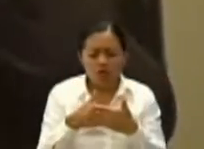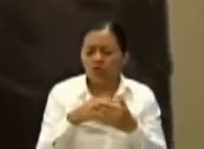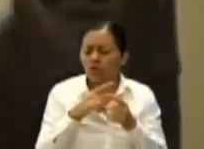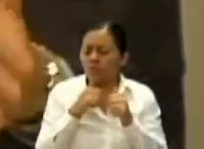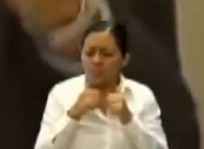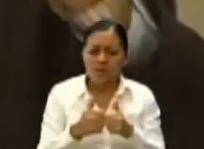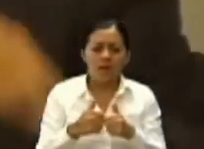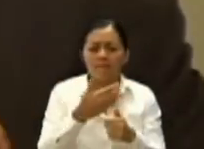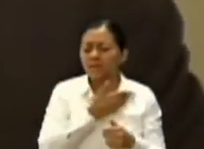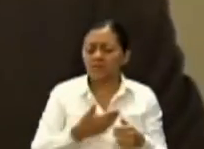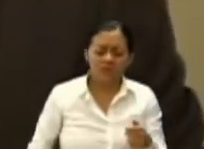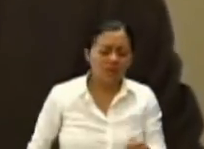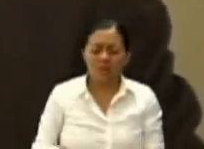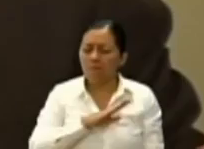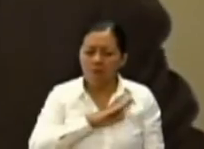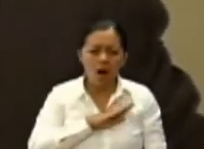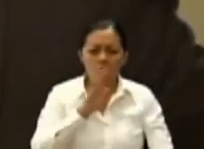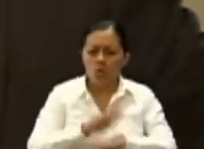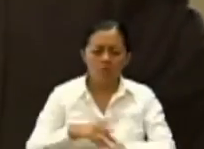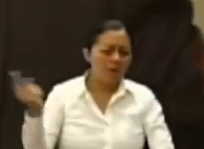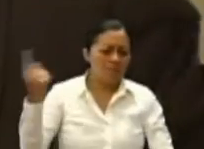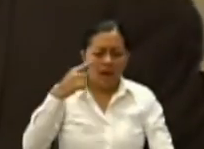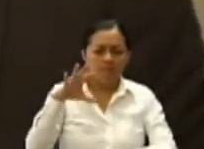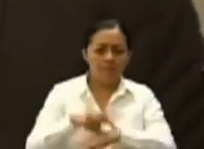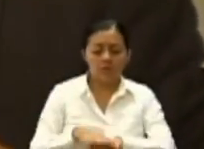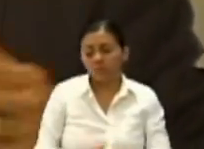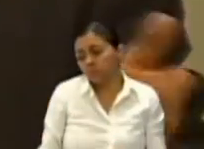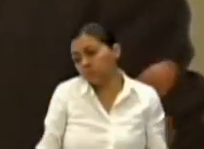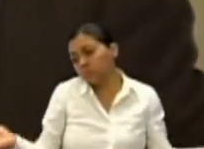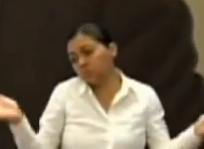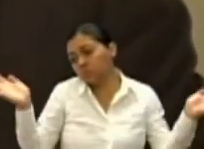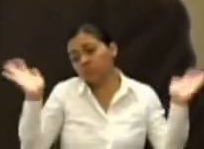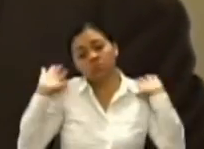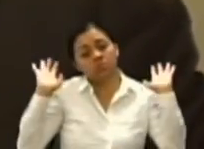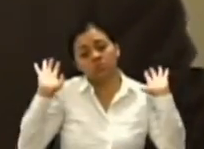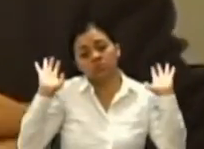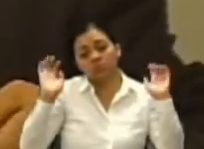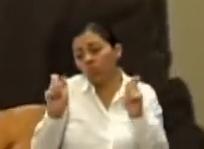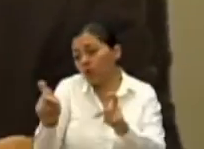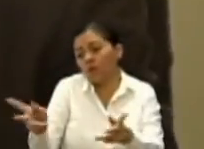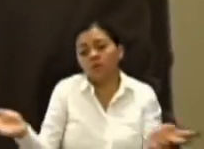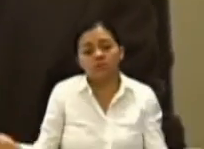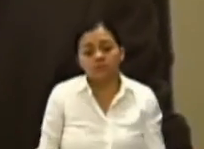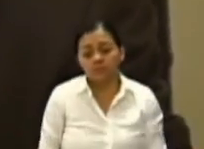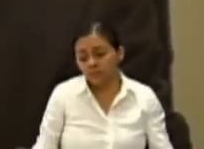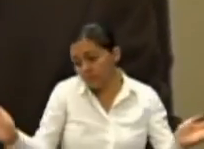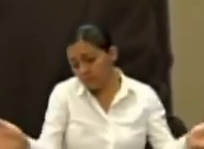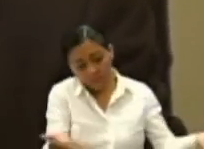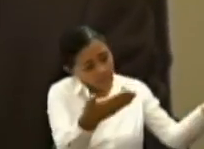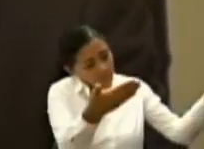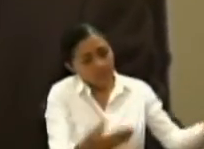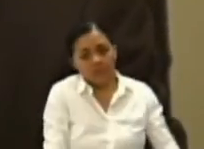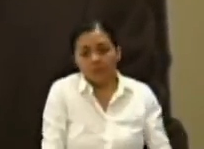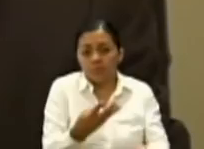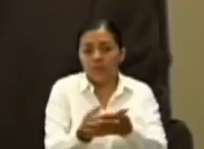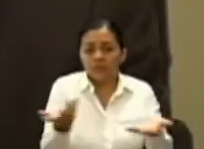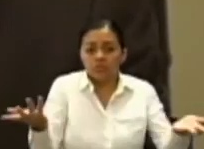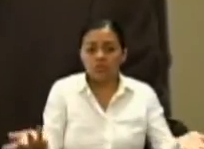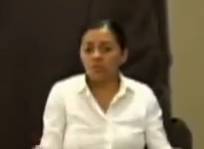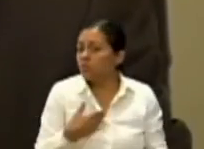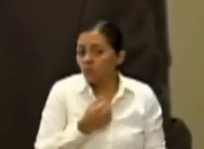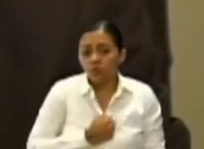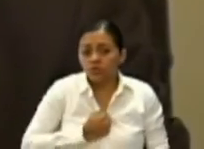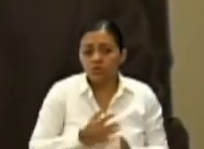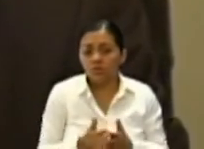piensan diferentes por eso hemos metido preso que vamos a hacer habrá que enfrentar esa mala fe pero aquí hay un delito y en podéis civilizado